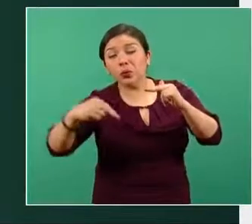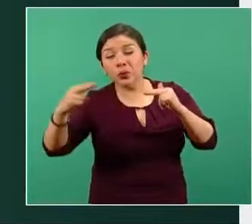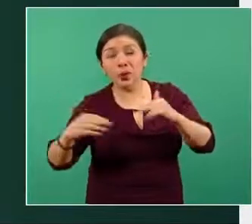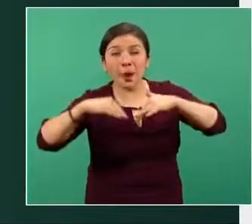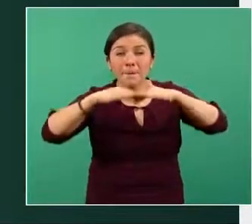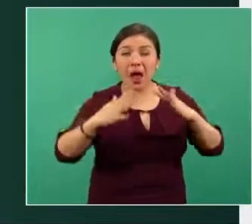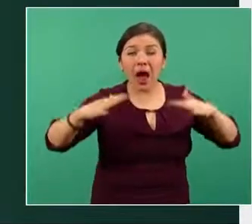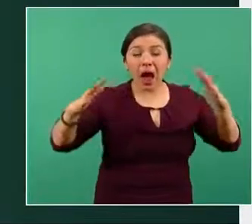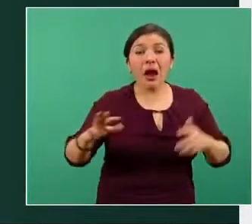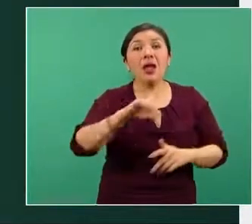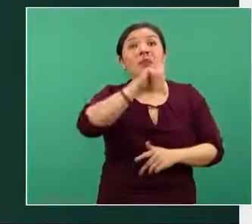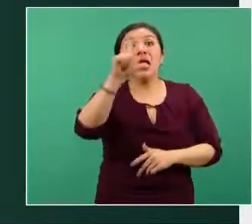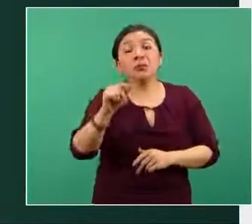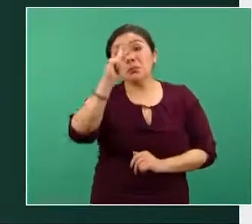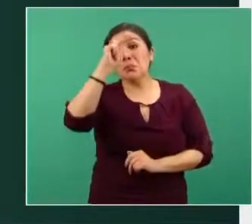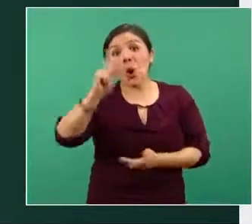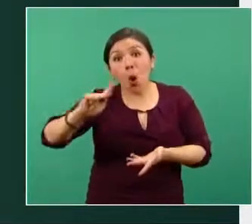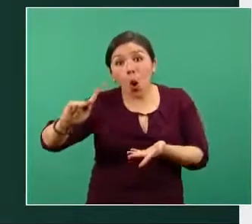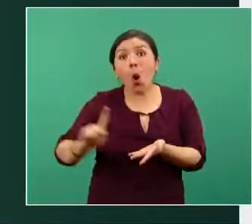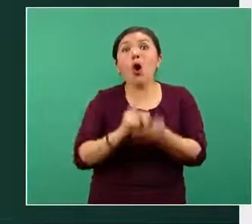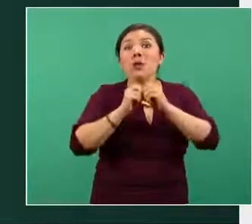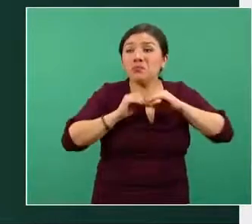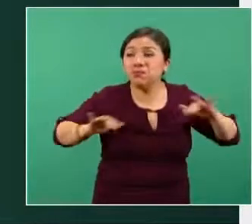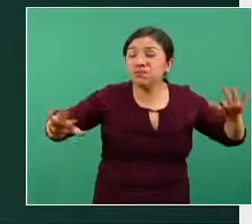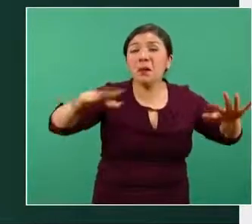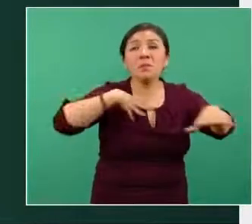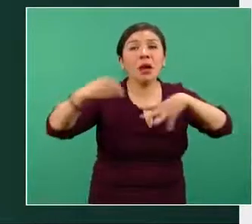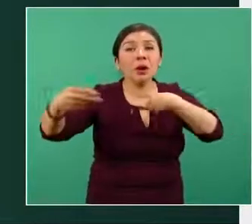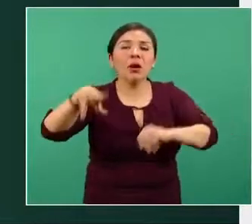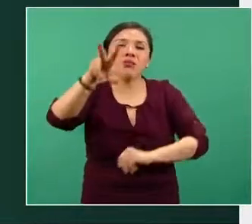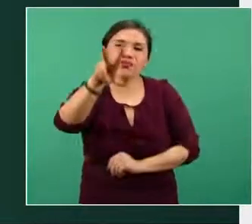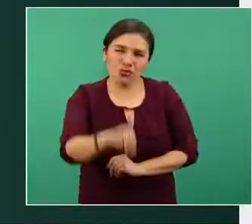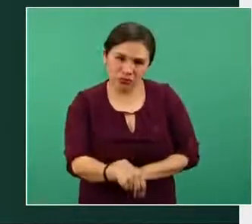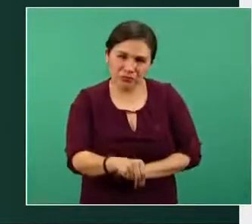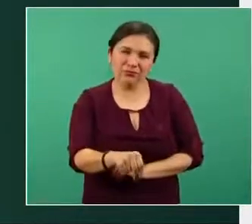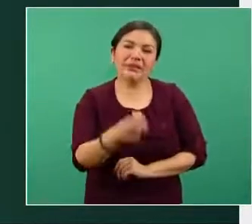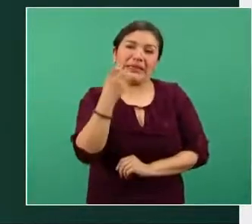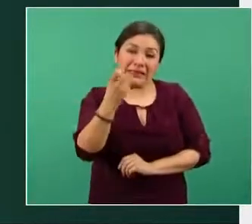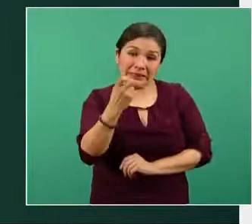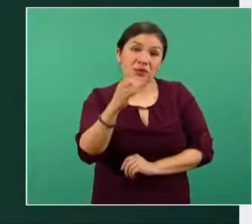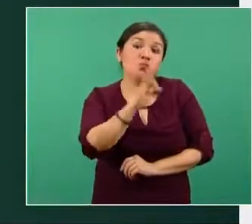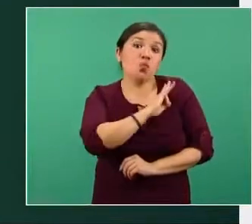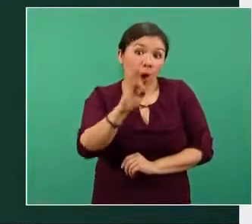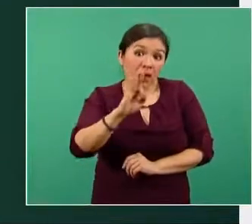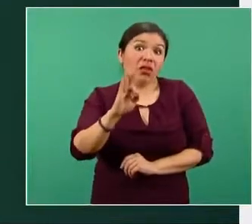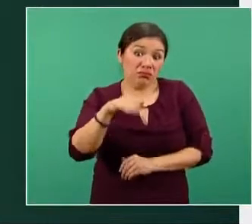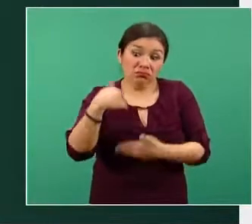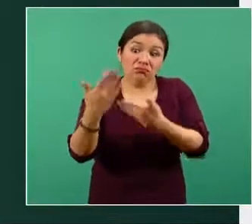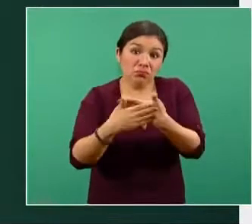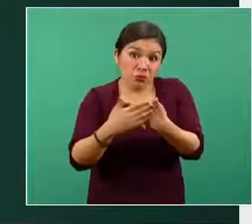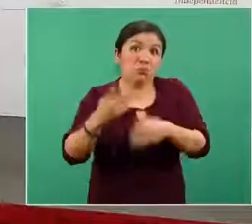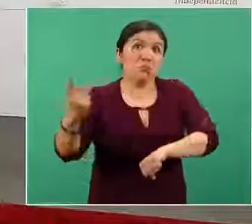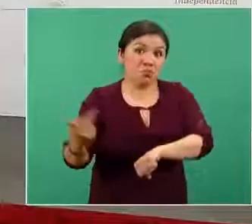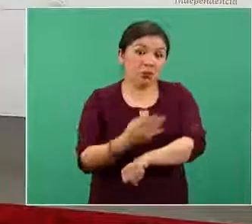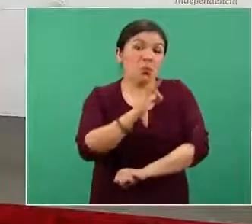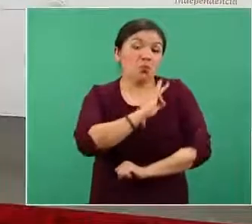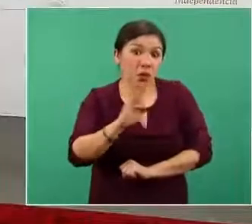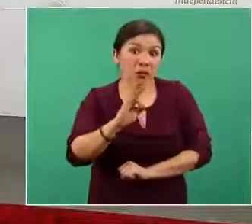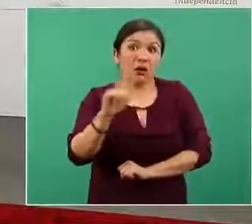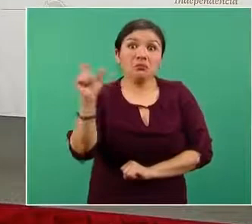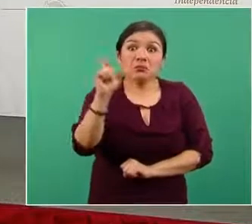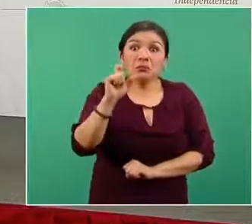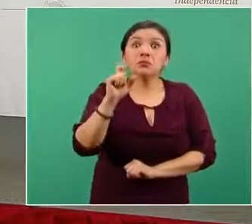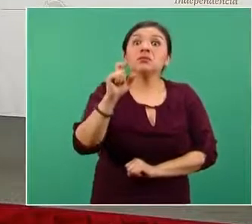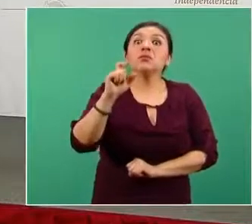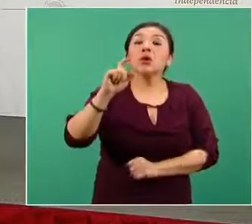una tercera ola, ¿no? Y estamos hablando justo de esta posibilidad que está vigente y que puede suceder, que es que nuevamente